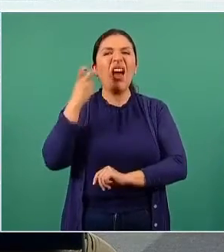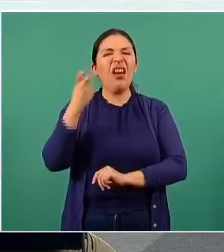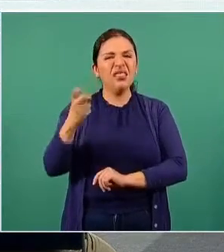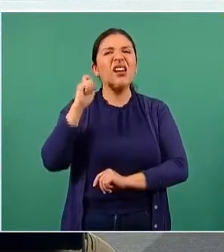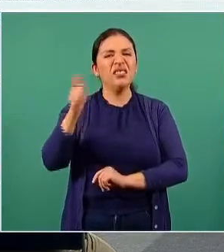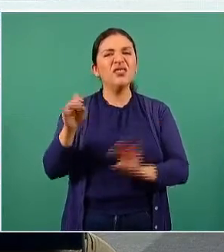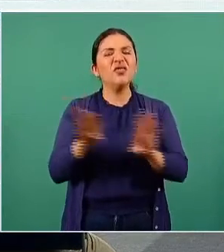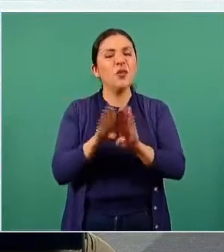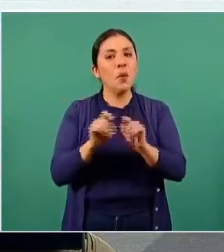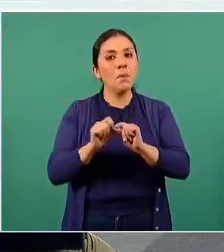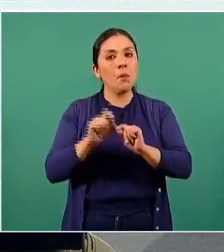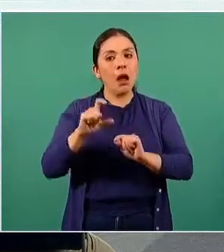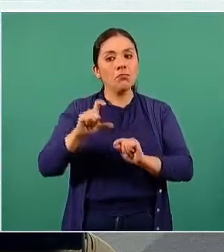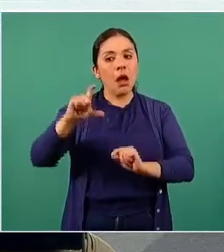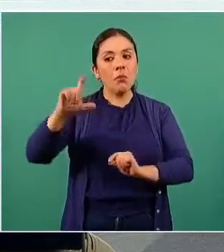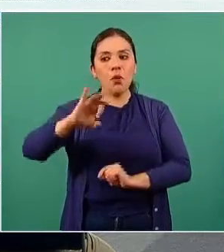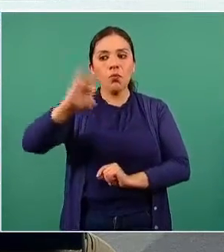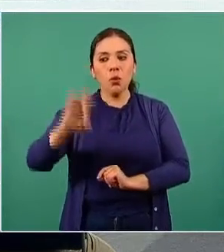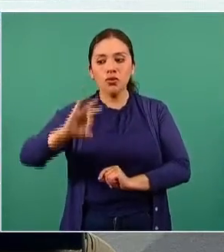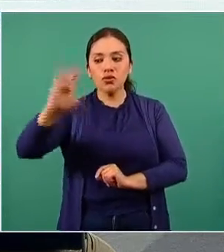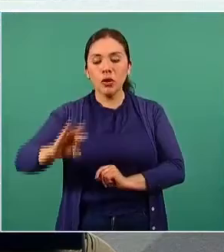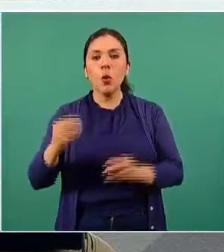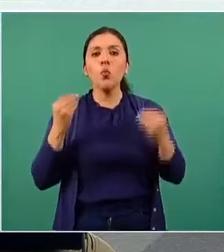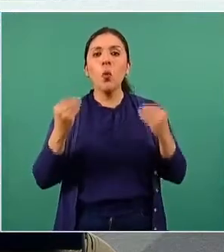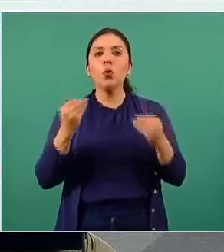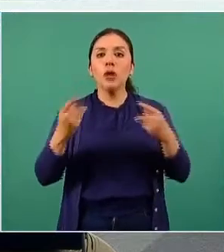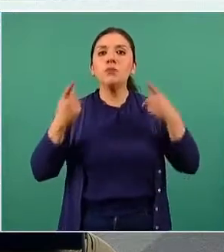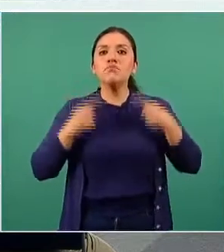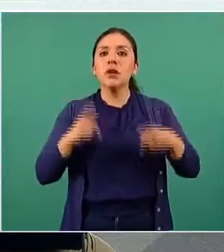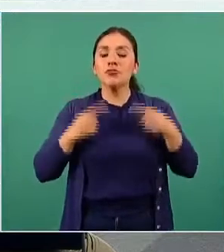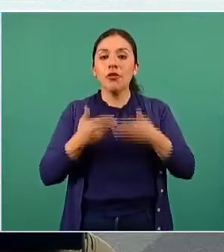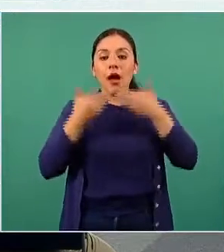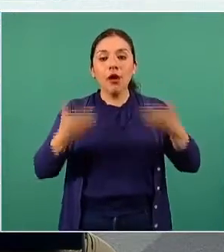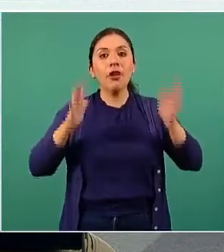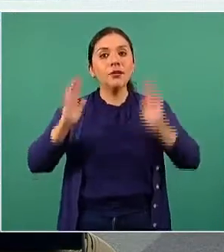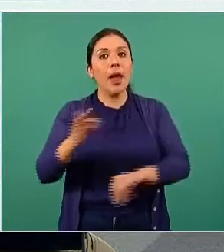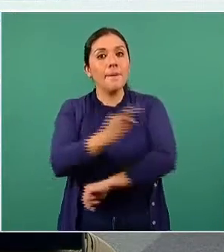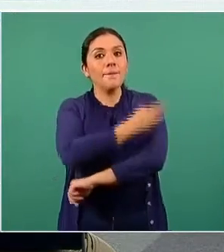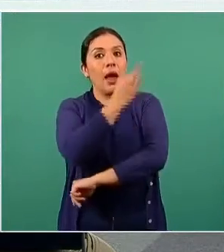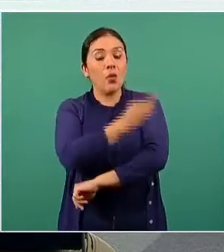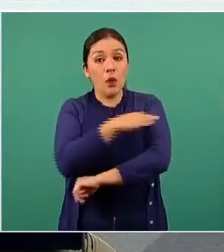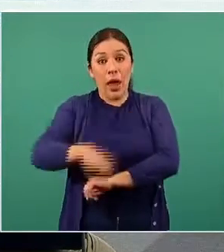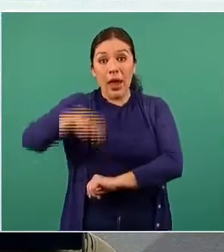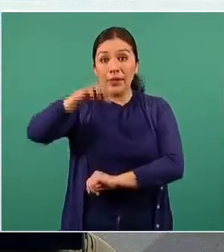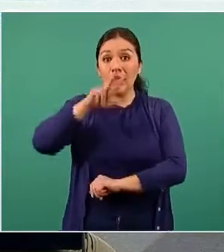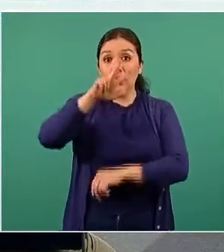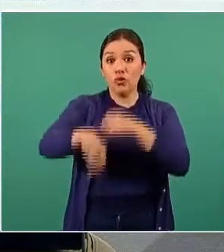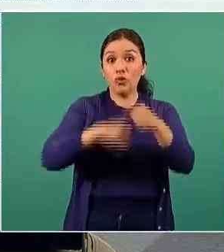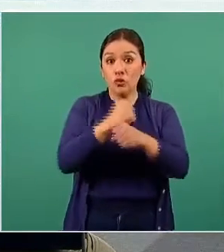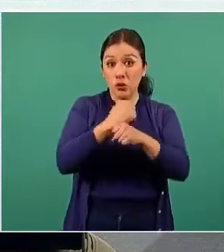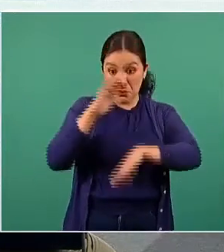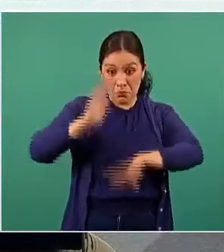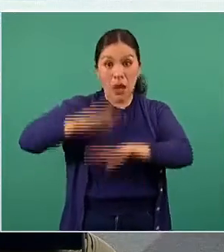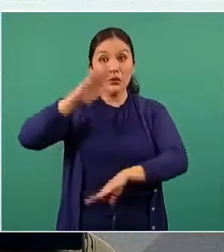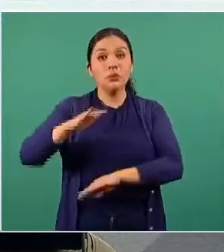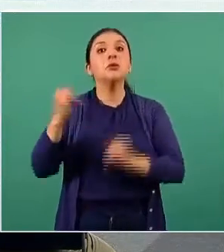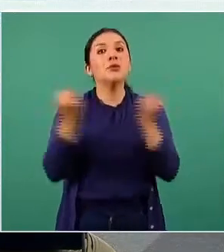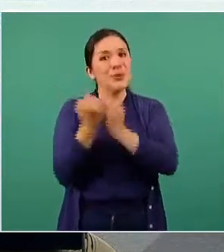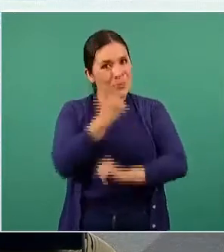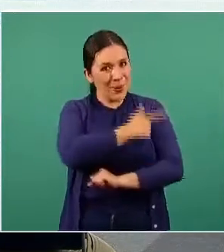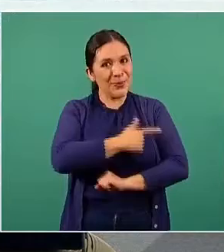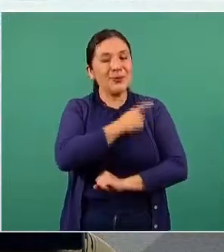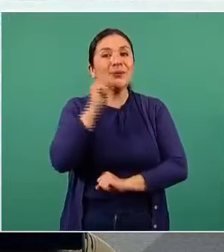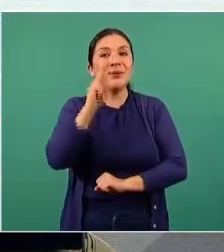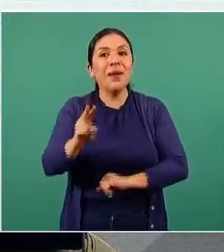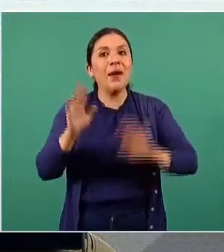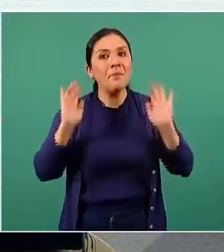porcentuales que están creciendo en función de la población que en este momento puede recibir la vacuna, es decir, mayores de 18 años de edad. También nos da mucho gusto ver